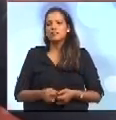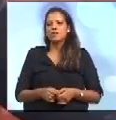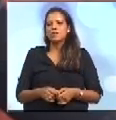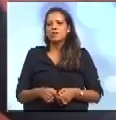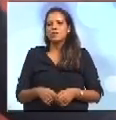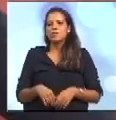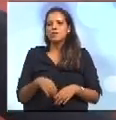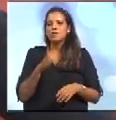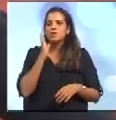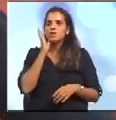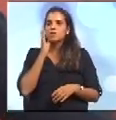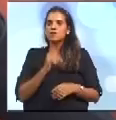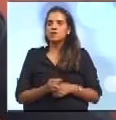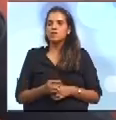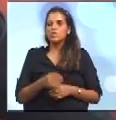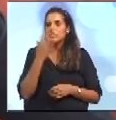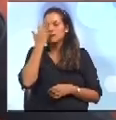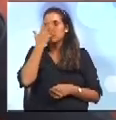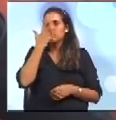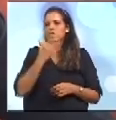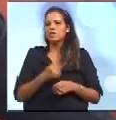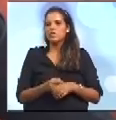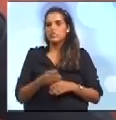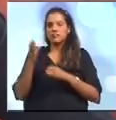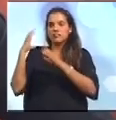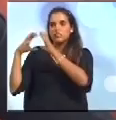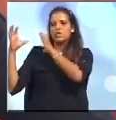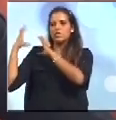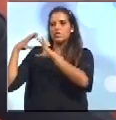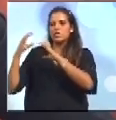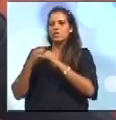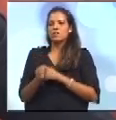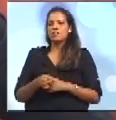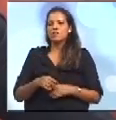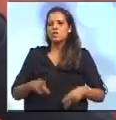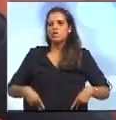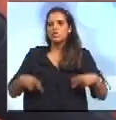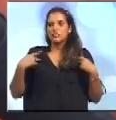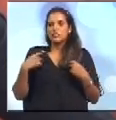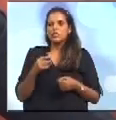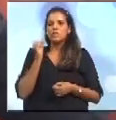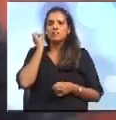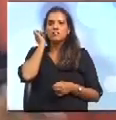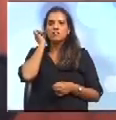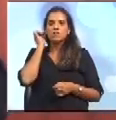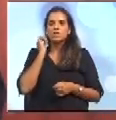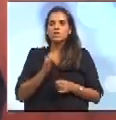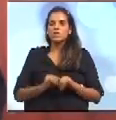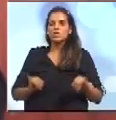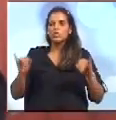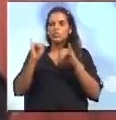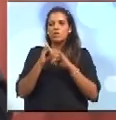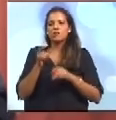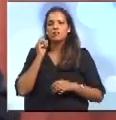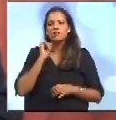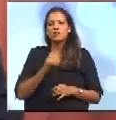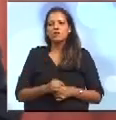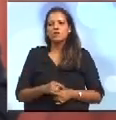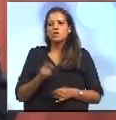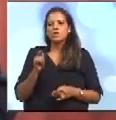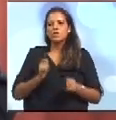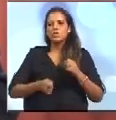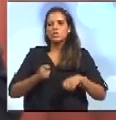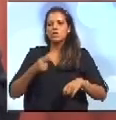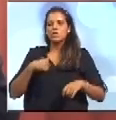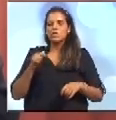presentarles en nuestro segmento Soy Esmeraldeño, la historia de la vida del ícono de la danza y la marimba